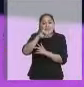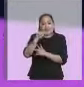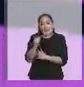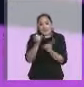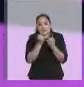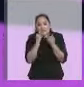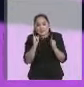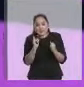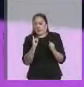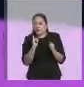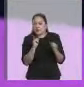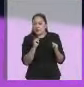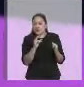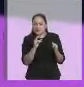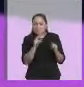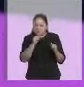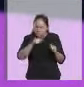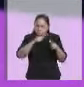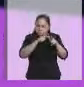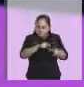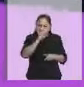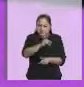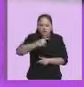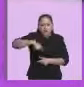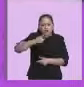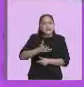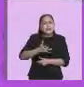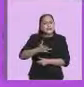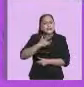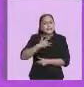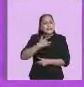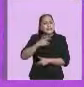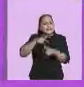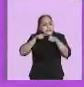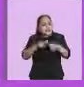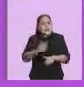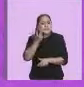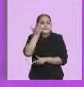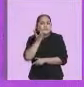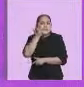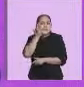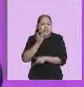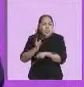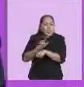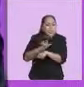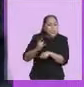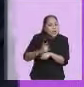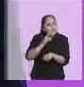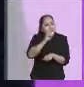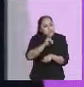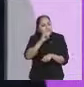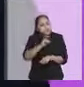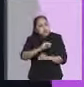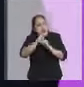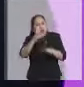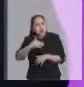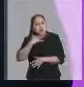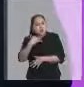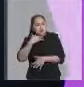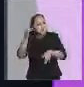queremos es que siga la farsa de simular de que se va a combatir la